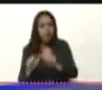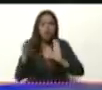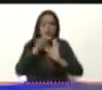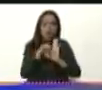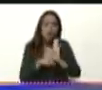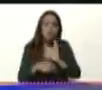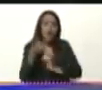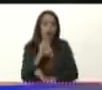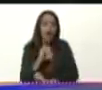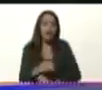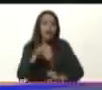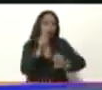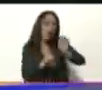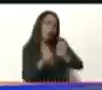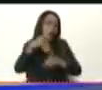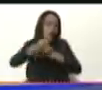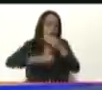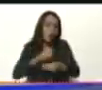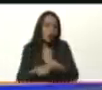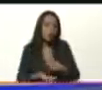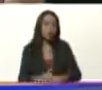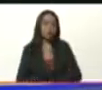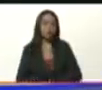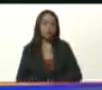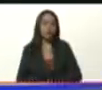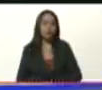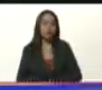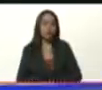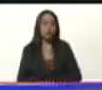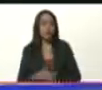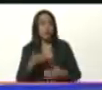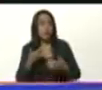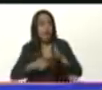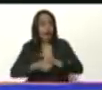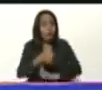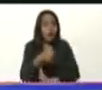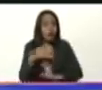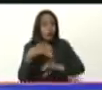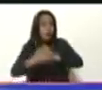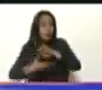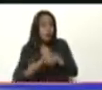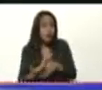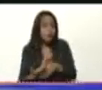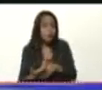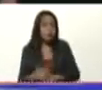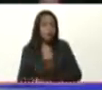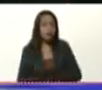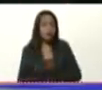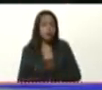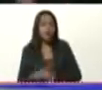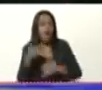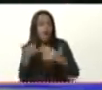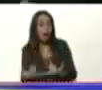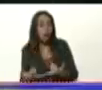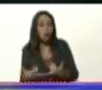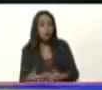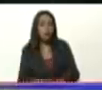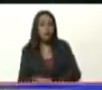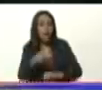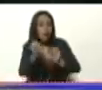venido evaluando, sopesando, y que llegada la coyuntura, ocurrido el evento que nosotros